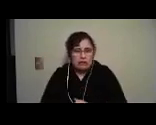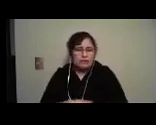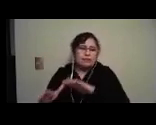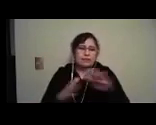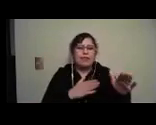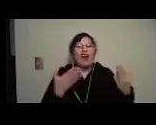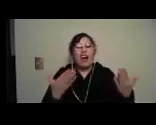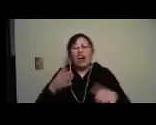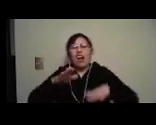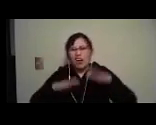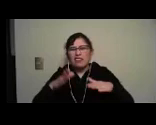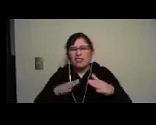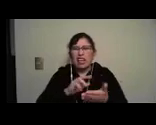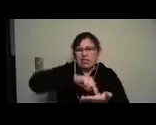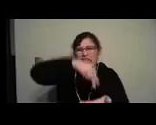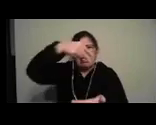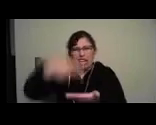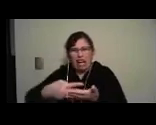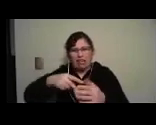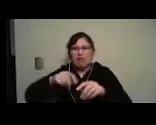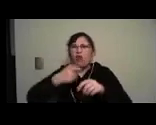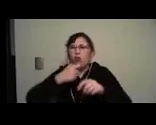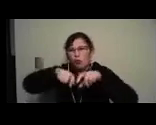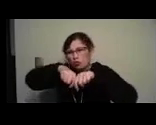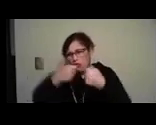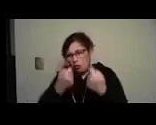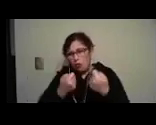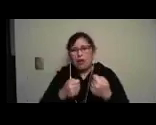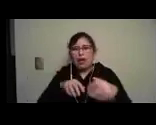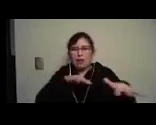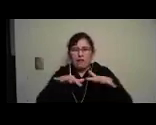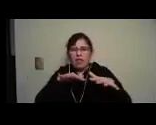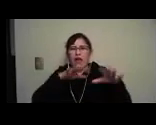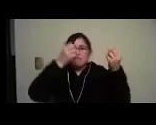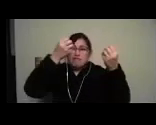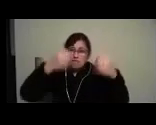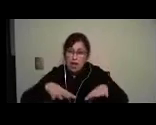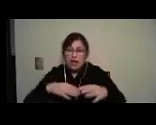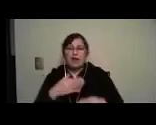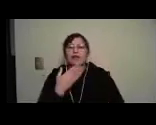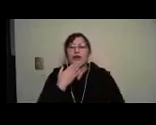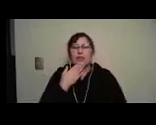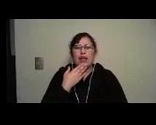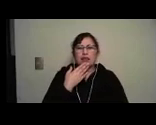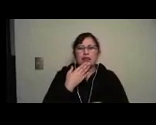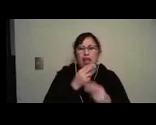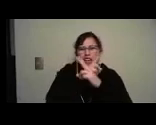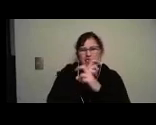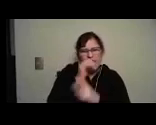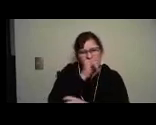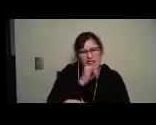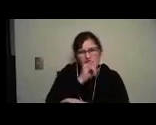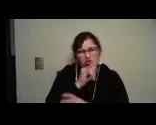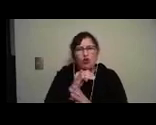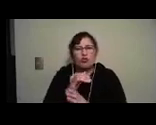por caída, contracturas musculares por pérdida de movilidad, incremento de infección urinaria, por ejemplo, o infección a